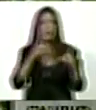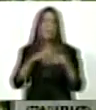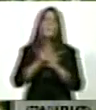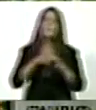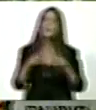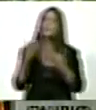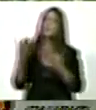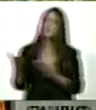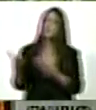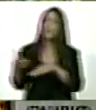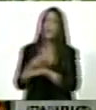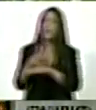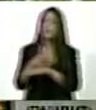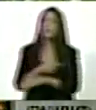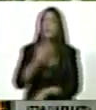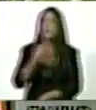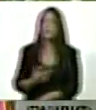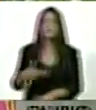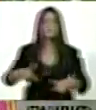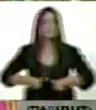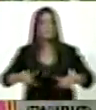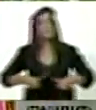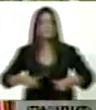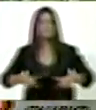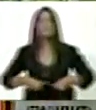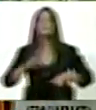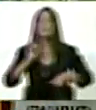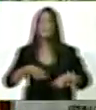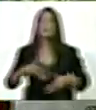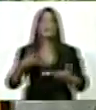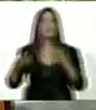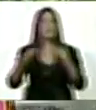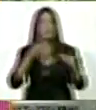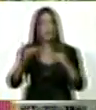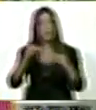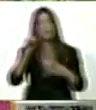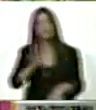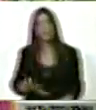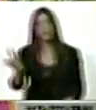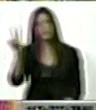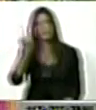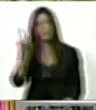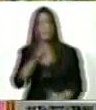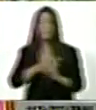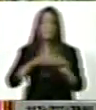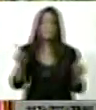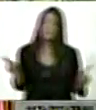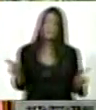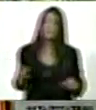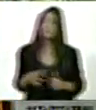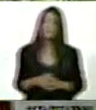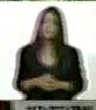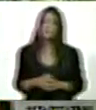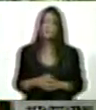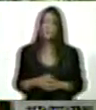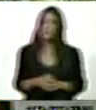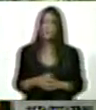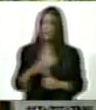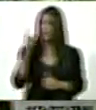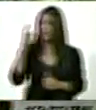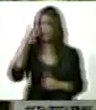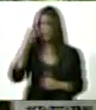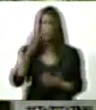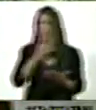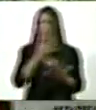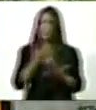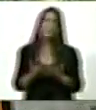usted representa dice que hará todo lo posible también para que haya diálogo en el país. Sin embargo, en los últimos días han